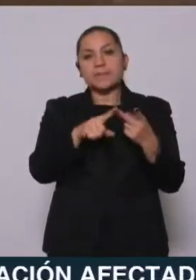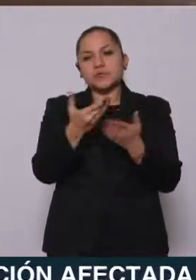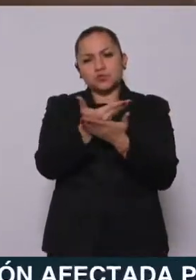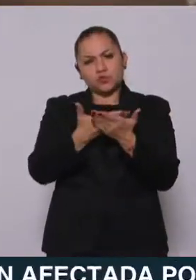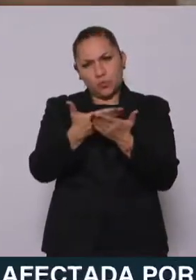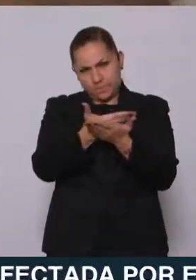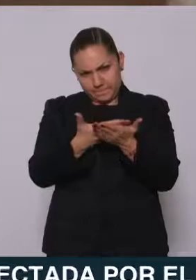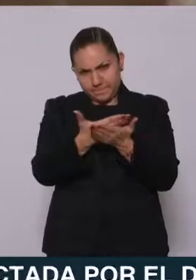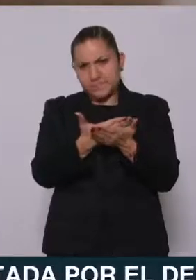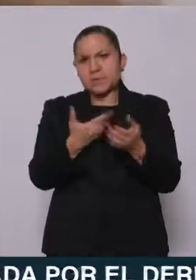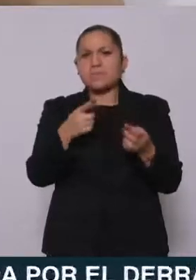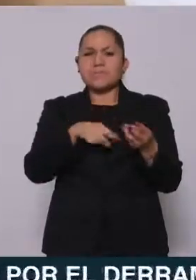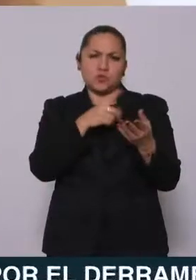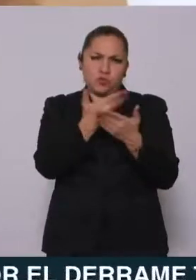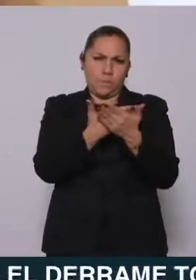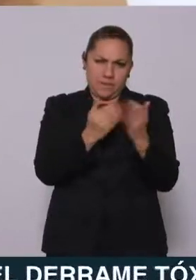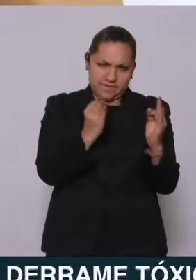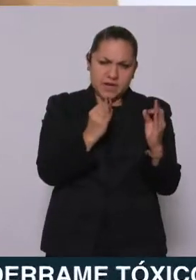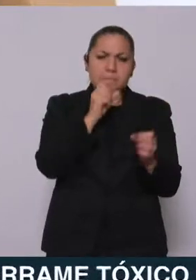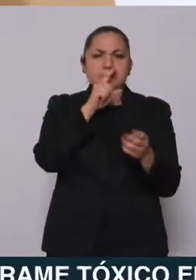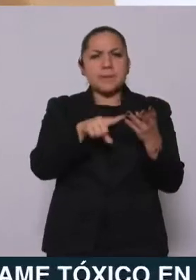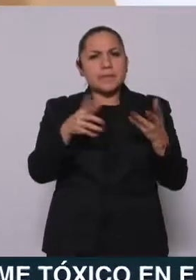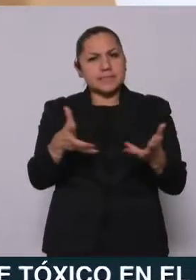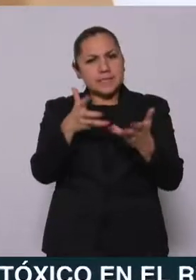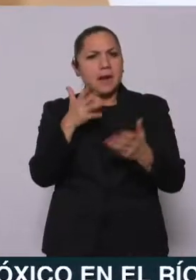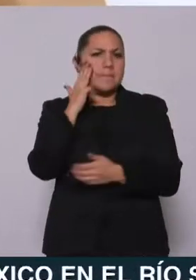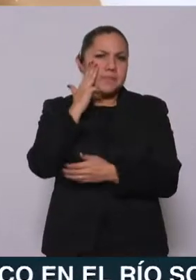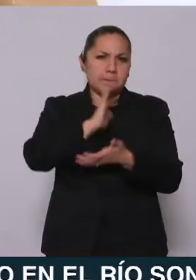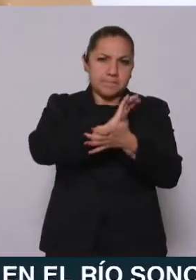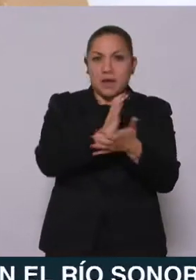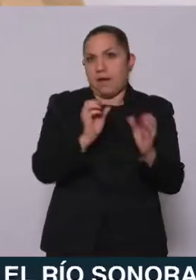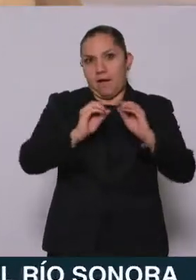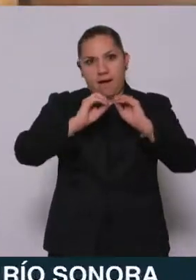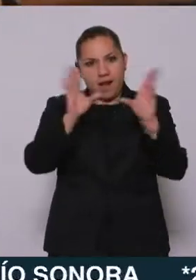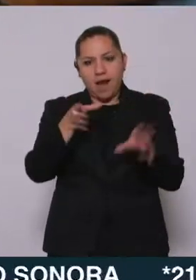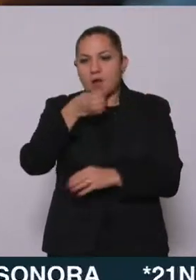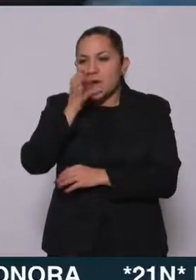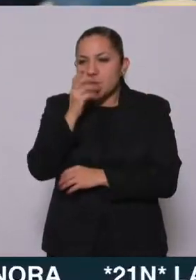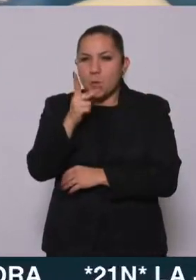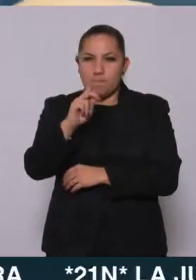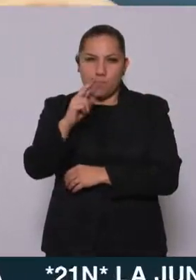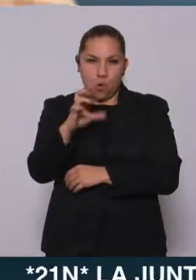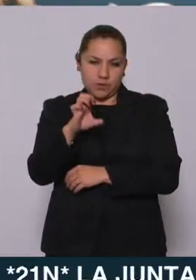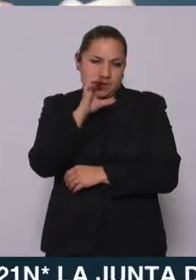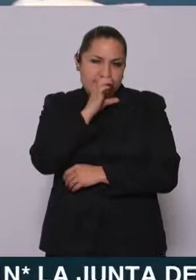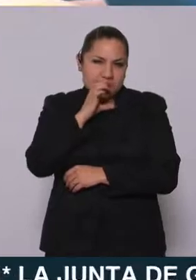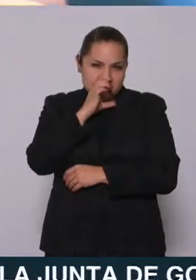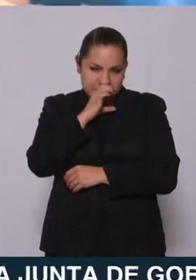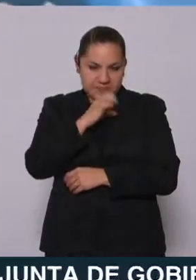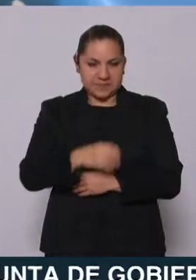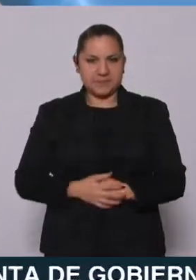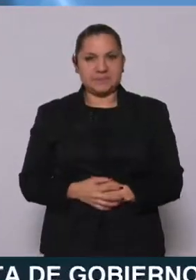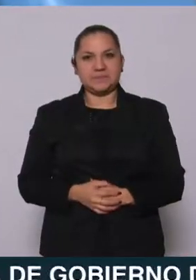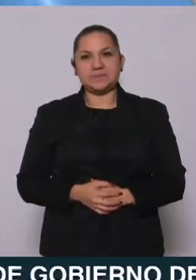podrá faltar el ponche. Imágenes Javier Martínez, información y voz Alberto Álvarez Santana, 21 Noticias.